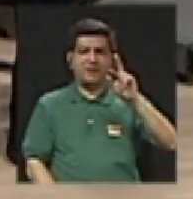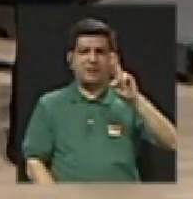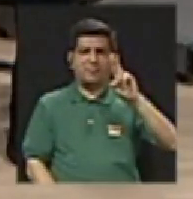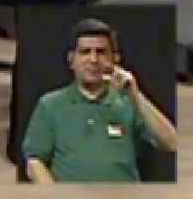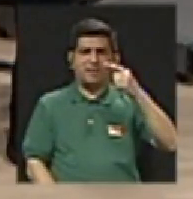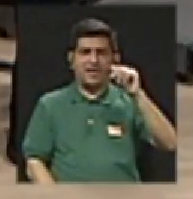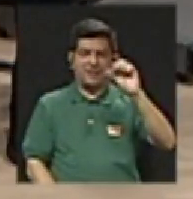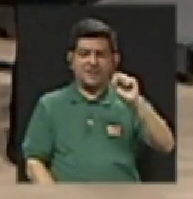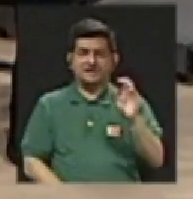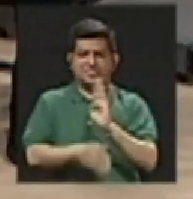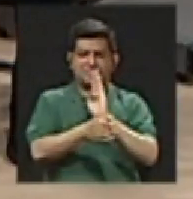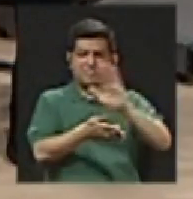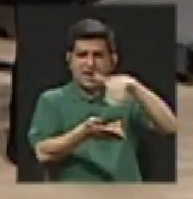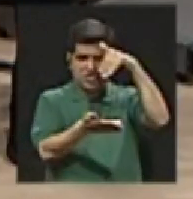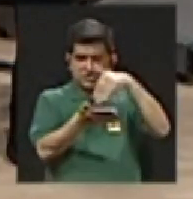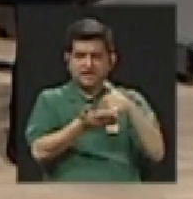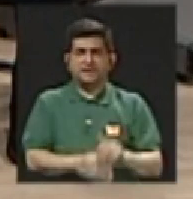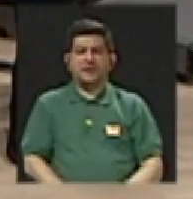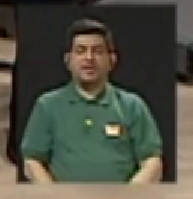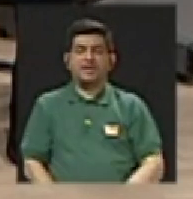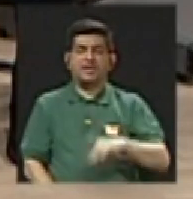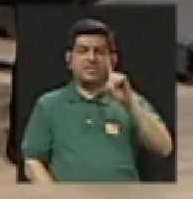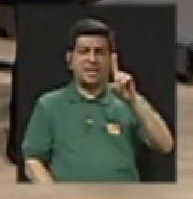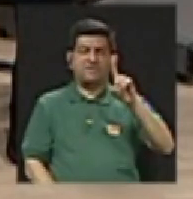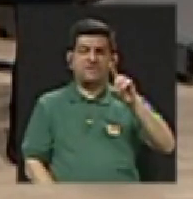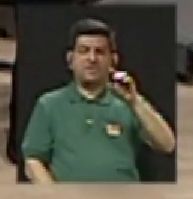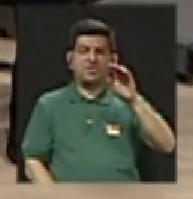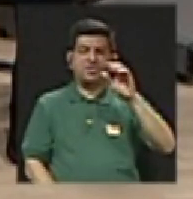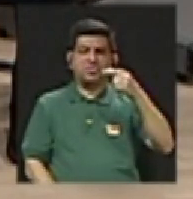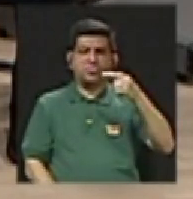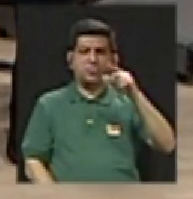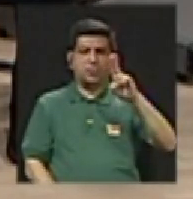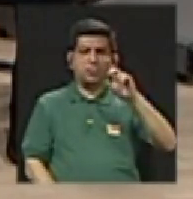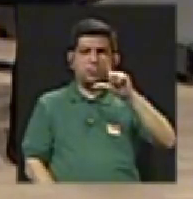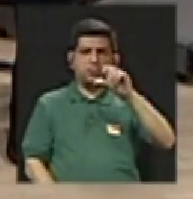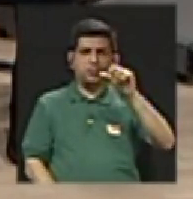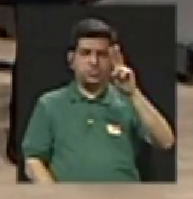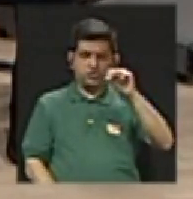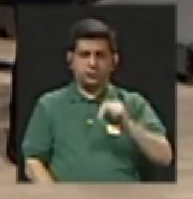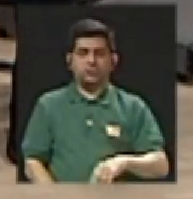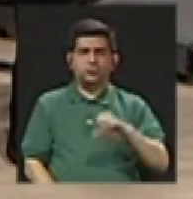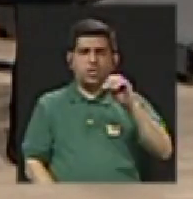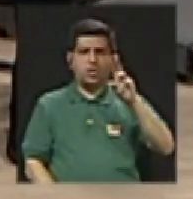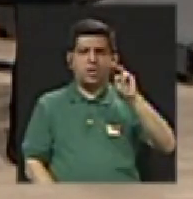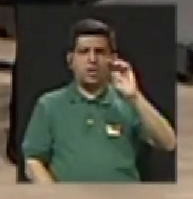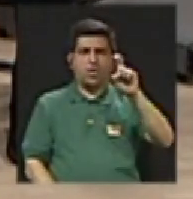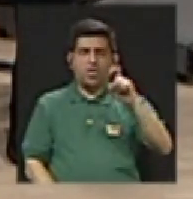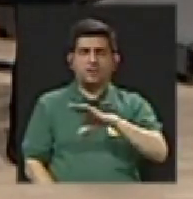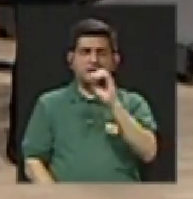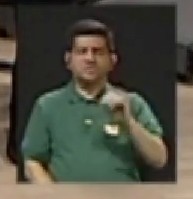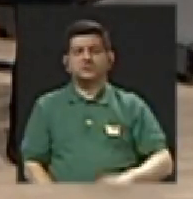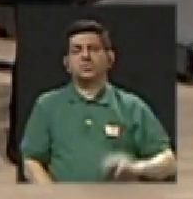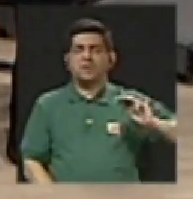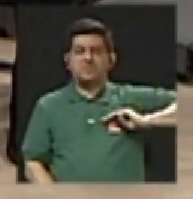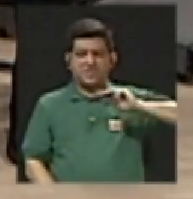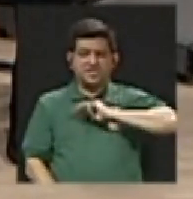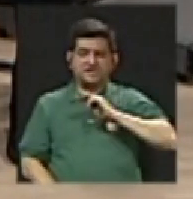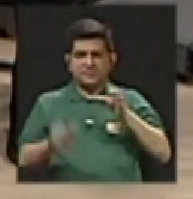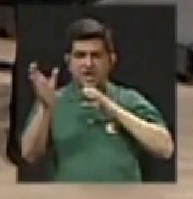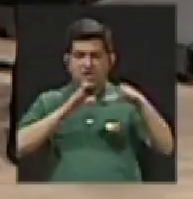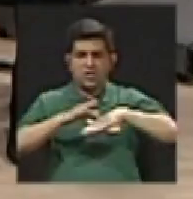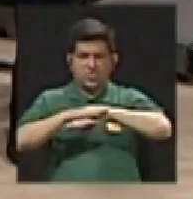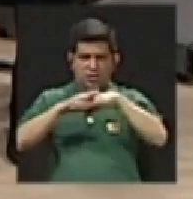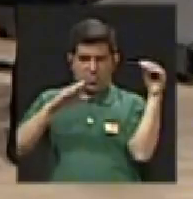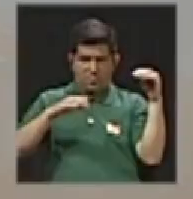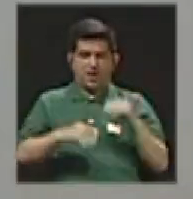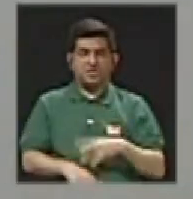Central y a don David Bullón del Ministerio del COMEX o Ministerio de Comercio Exterior, con